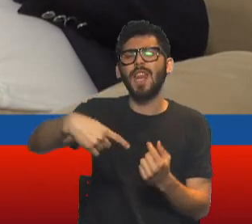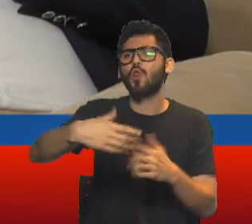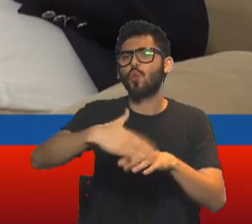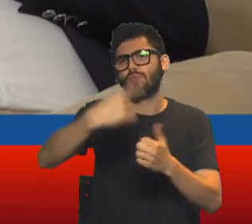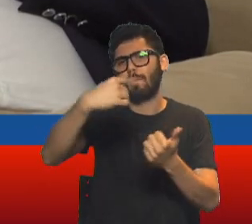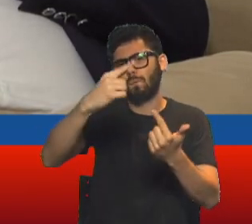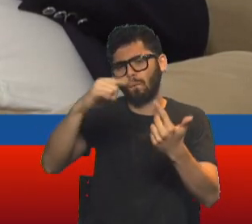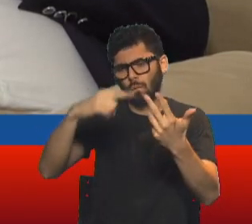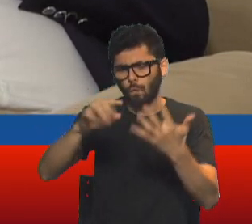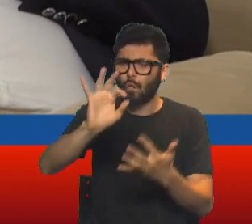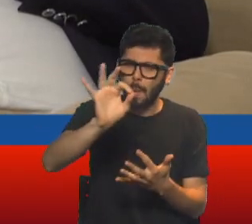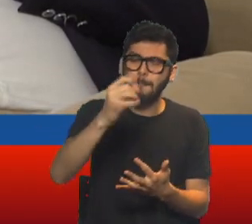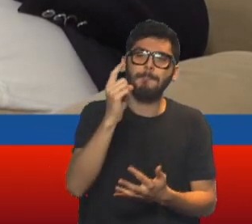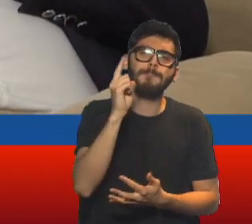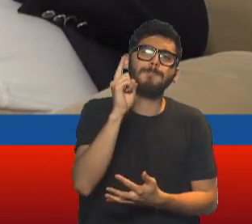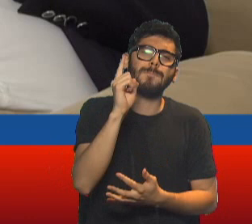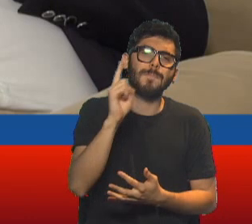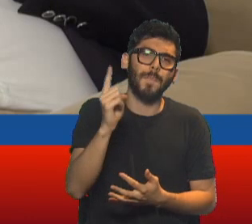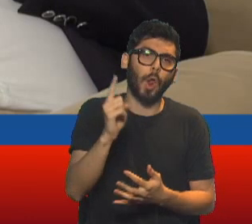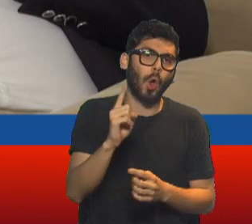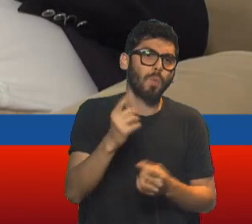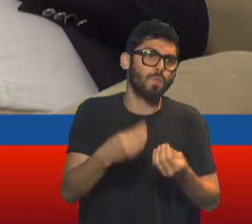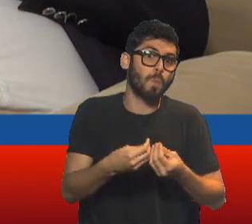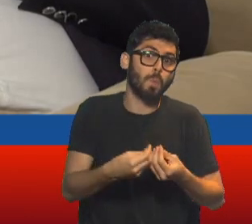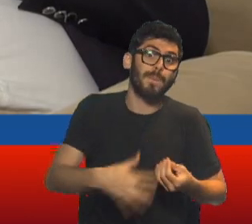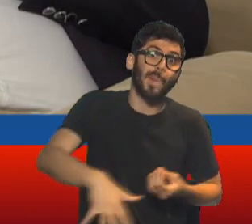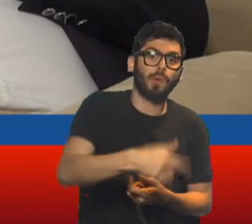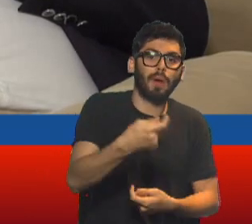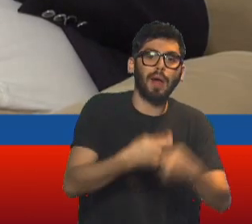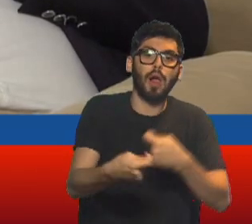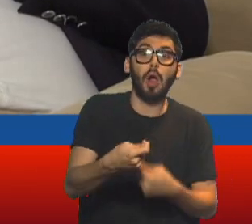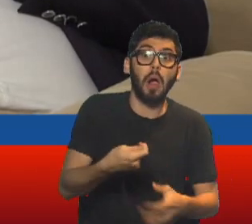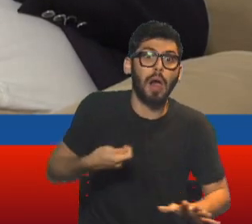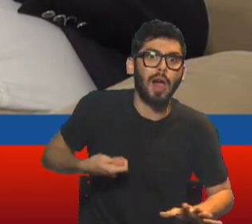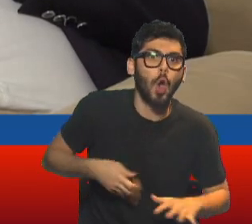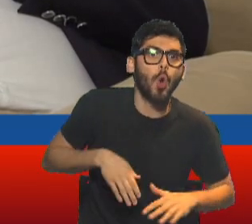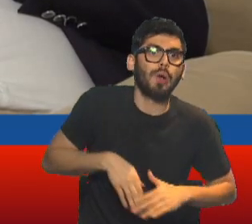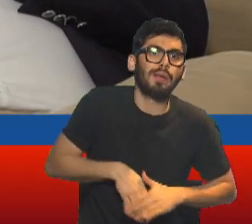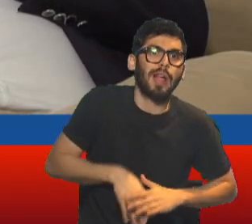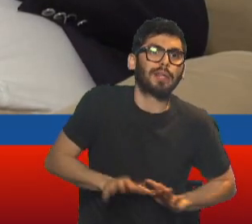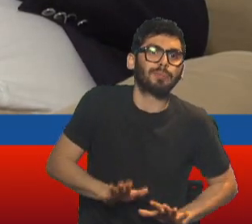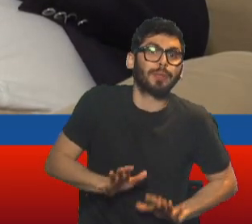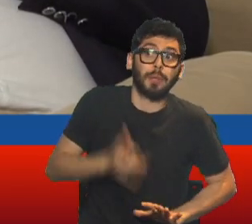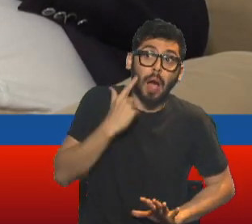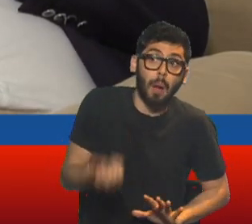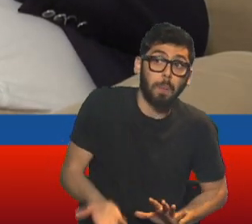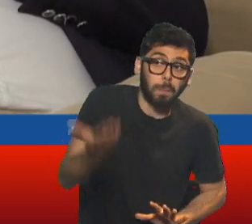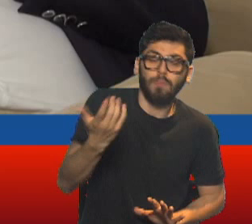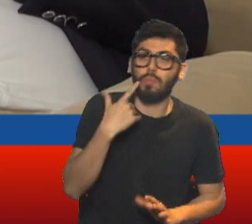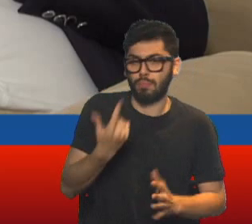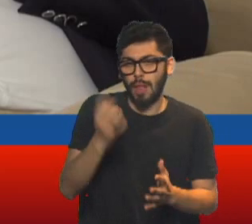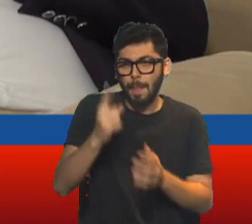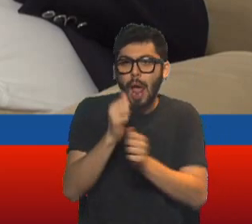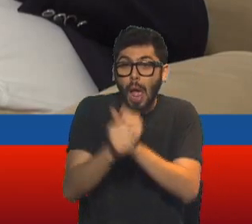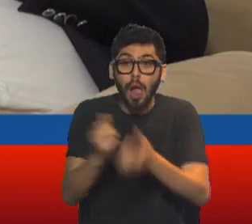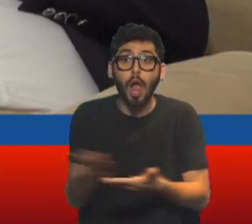no podemos desconocer el factor especulación, no podemos desconocer la concentración que existe en el rubro alimenticio en la Argentina y